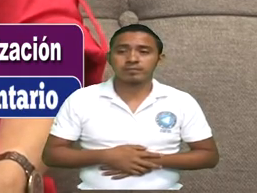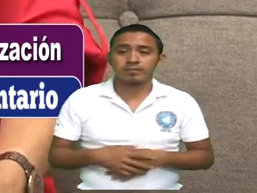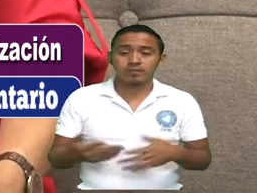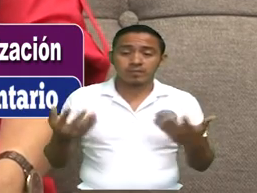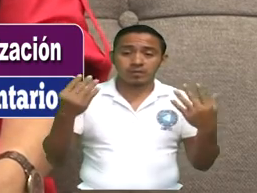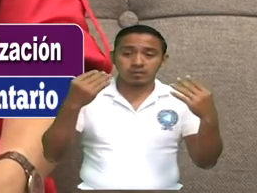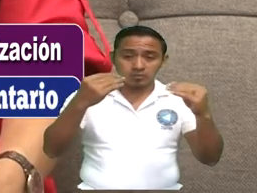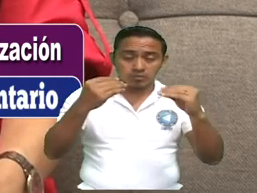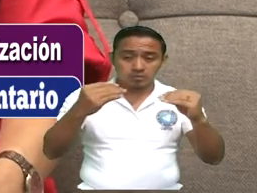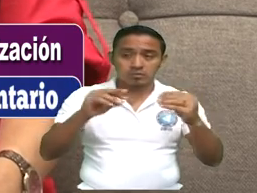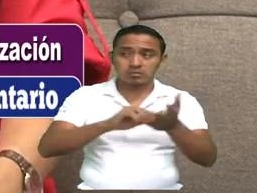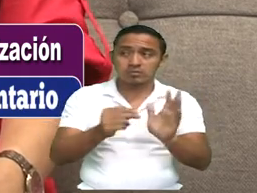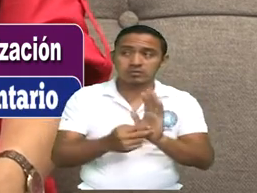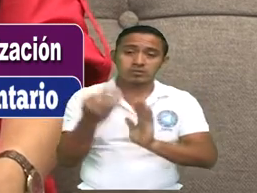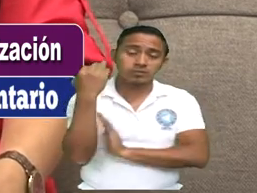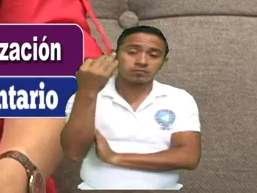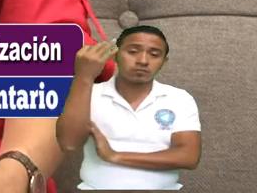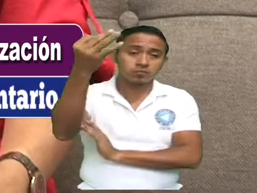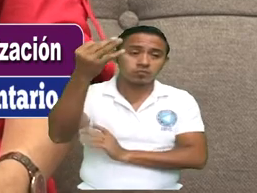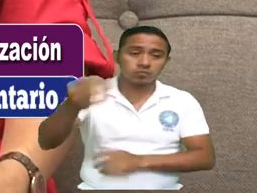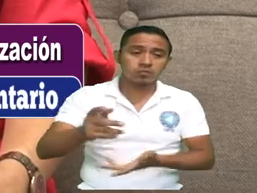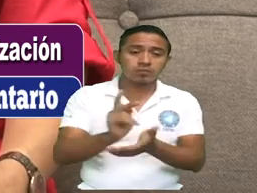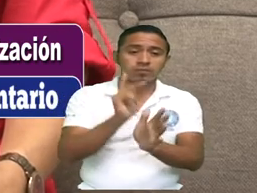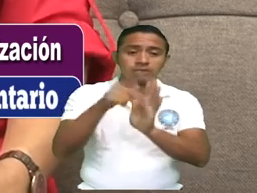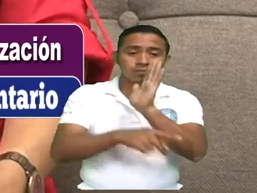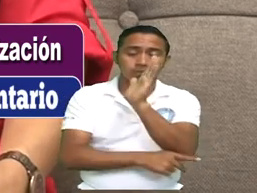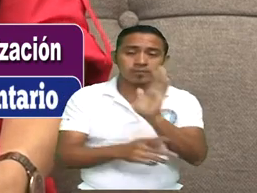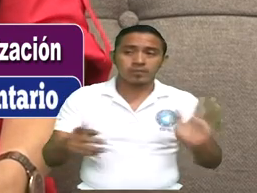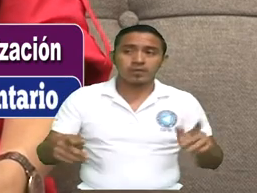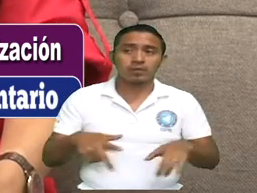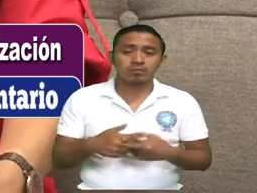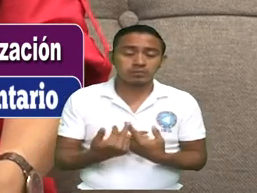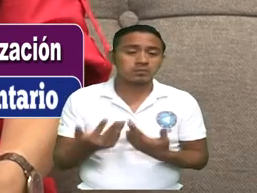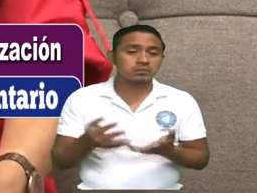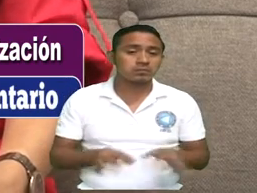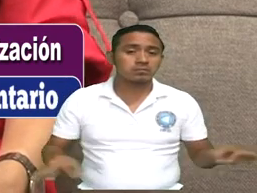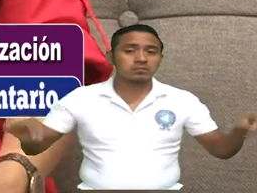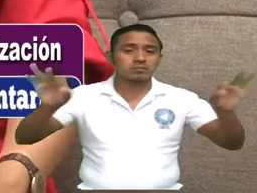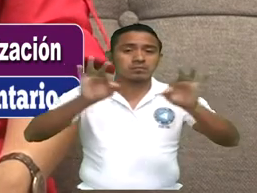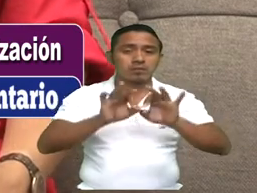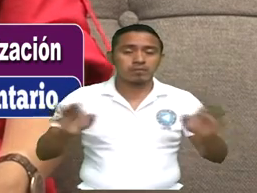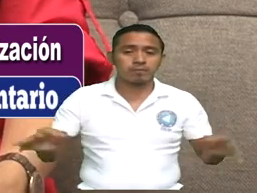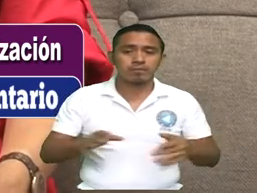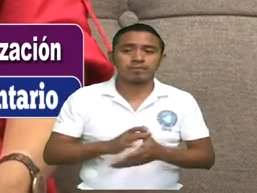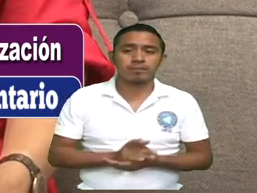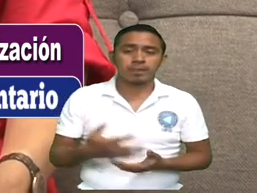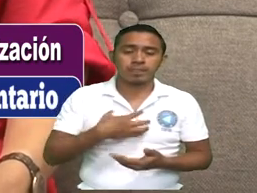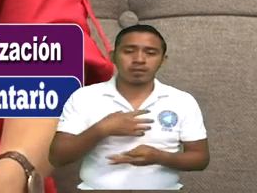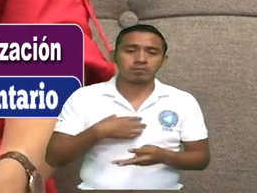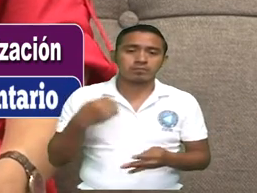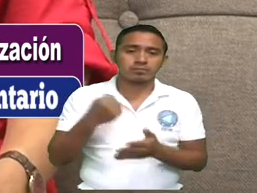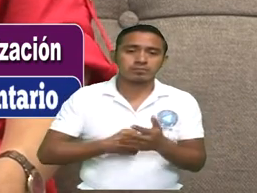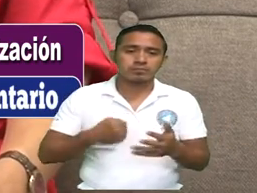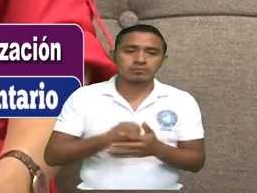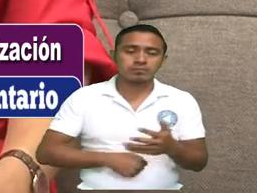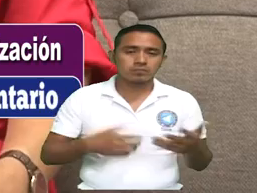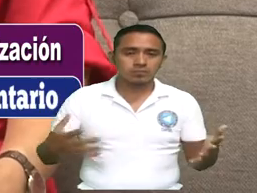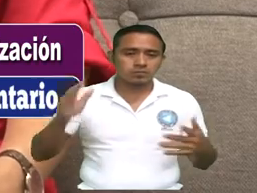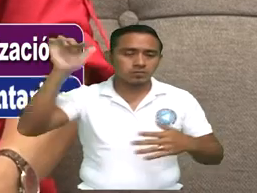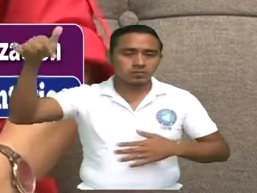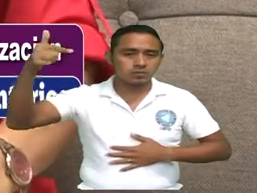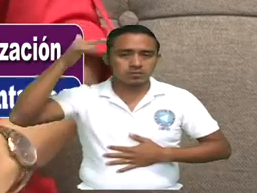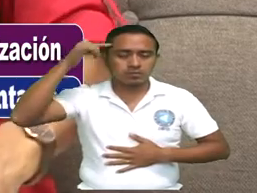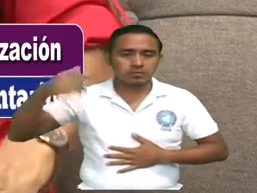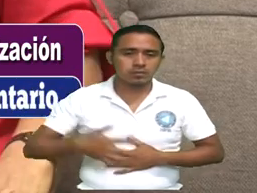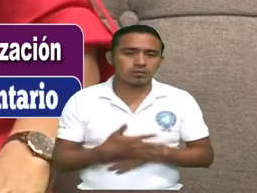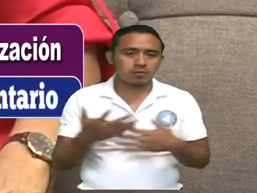educación es tocar el futuro de un país. Y eso es precisamente la lucha de este gobierno, y es